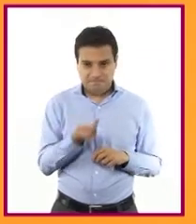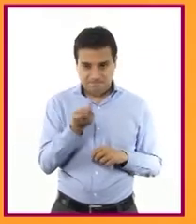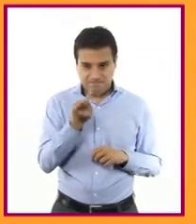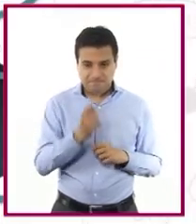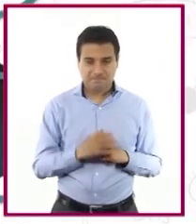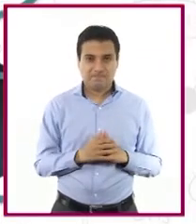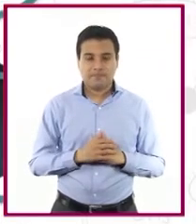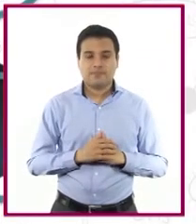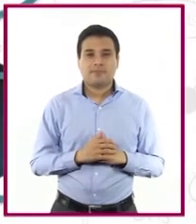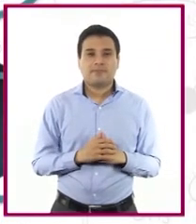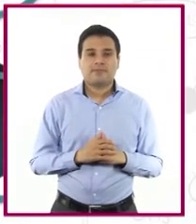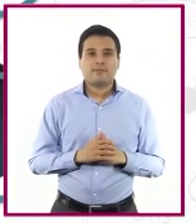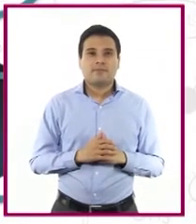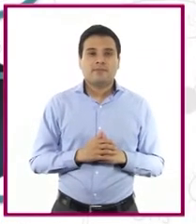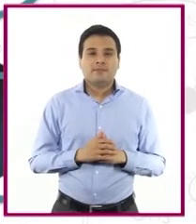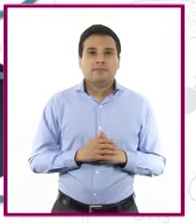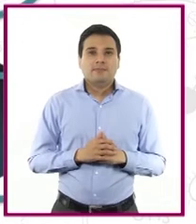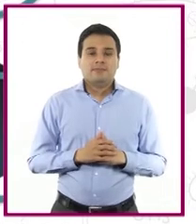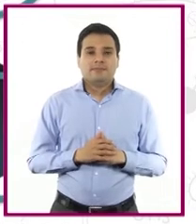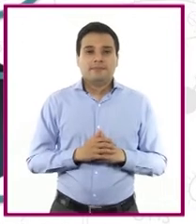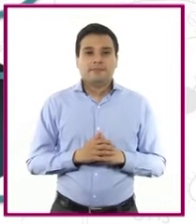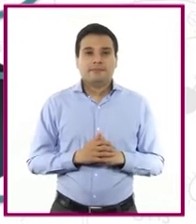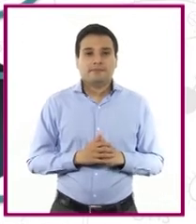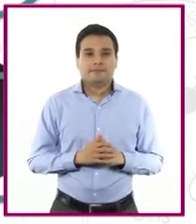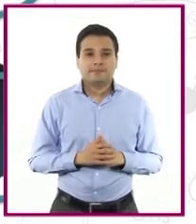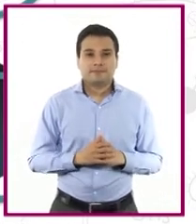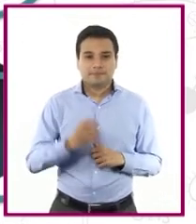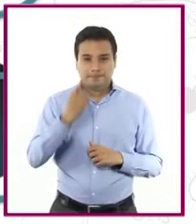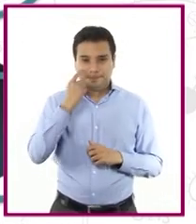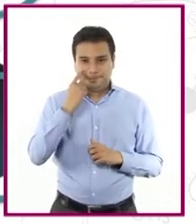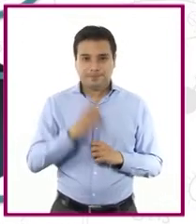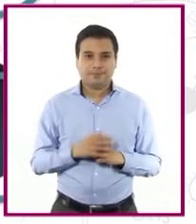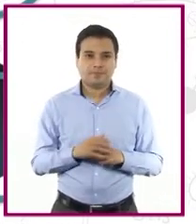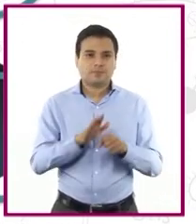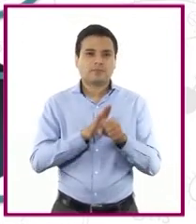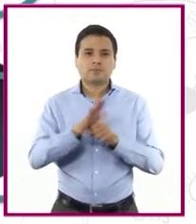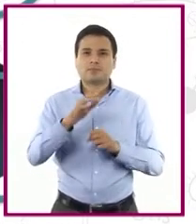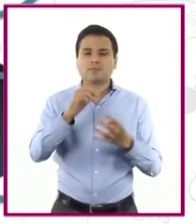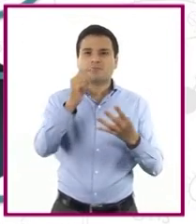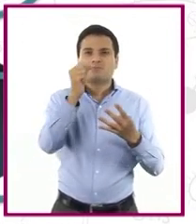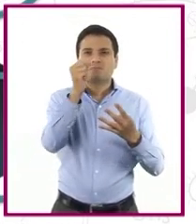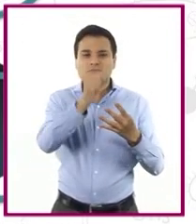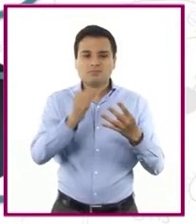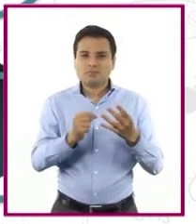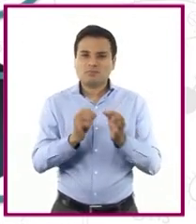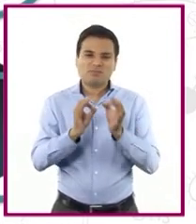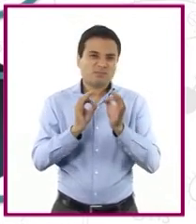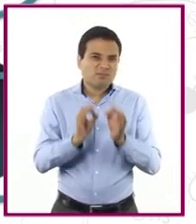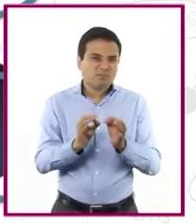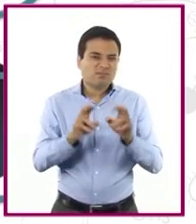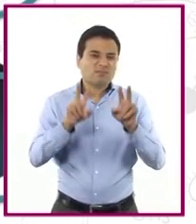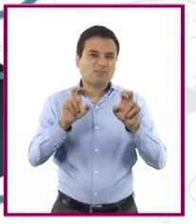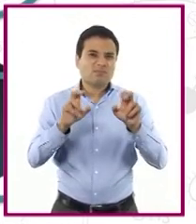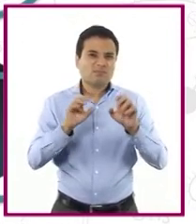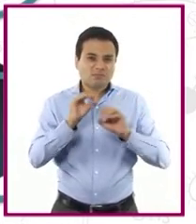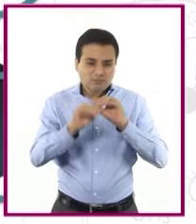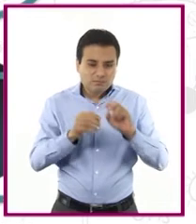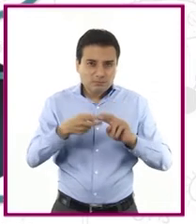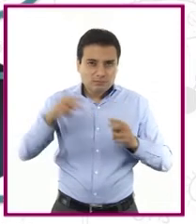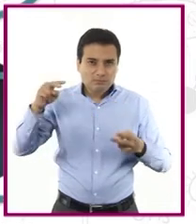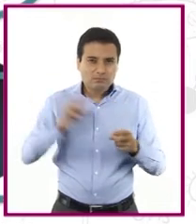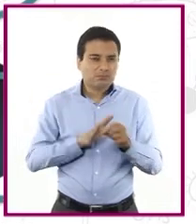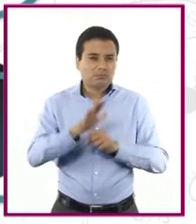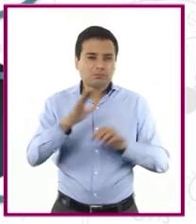así. ¿Cuál de las siguientes situaciones se relaciona con la manipulación genética?